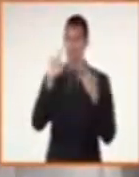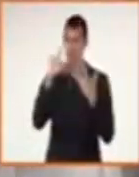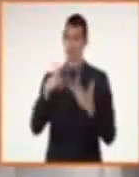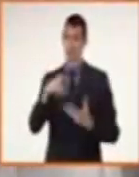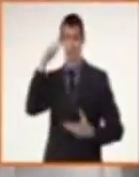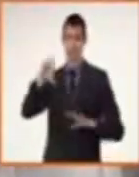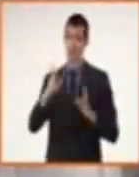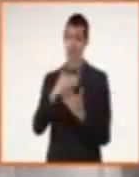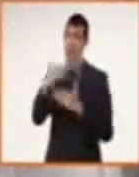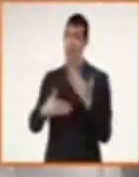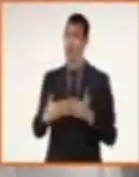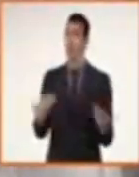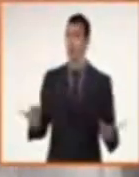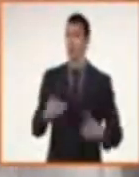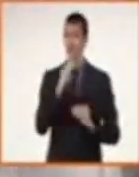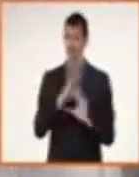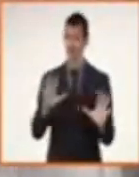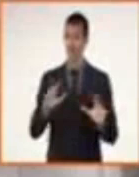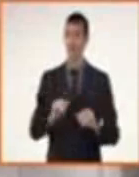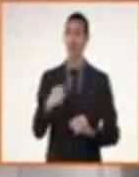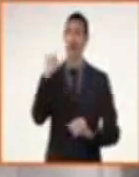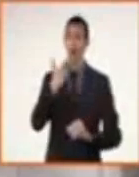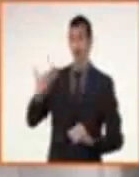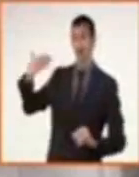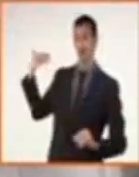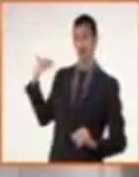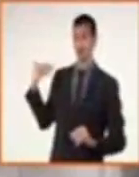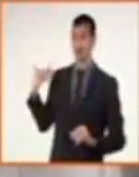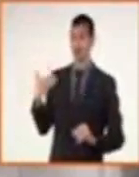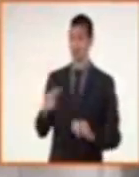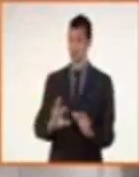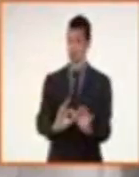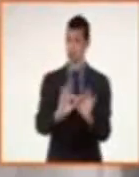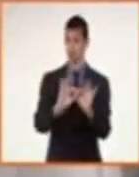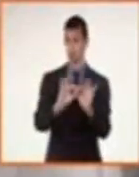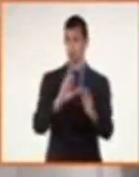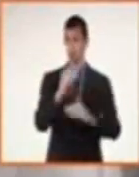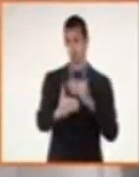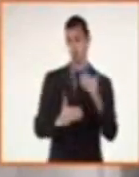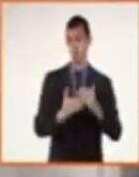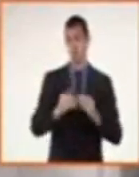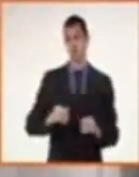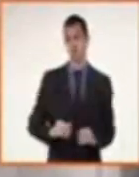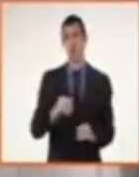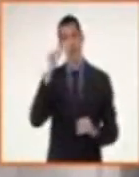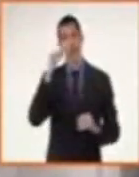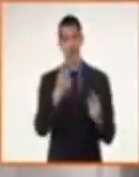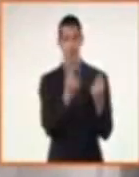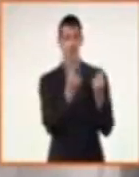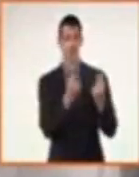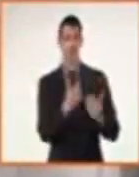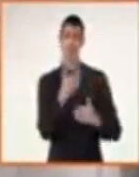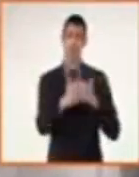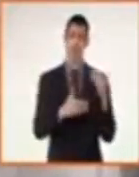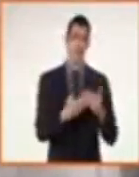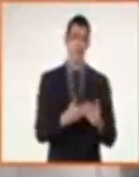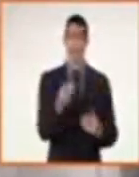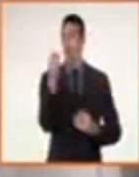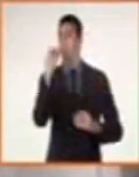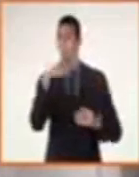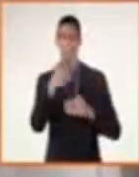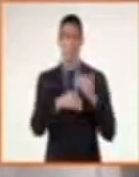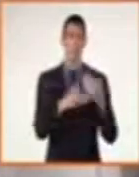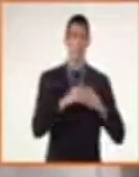años de muchas crisis. Efectivamente se priorizaron inversiones en otros campos, pero hay que aprender también que los municipios